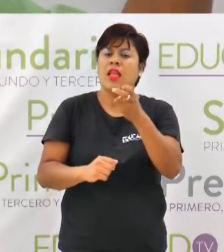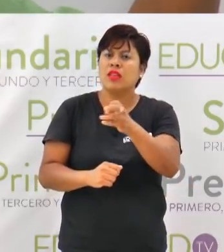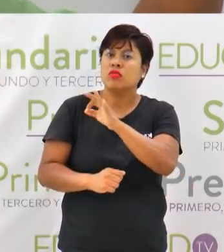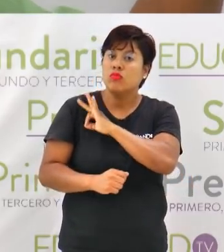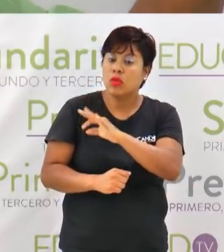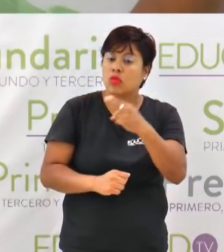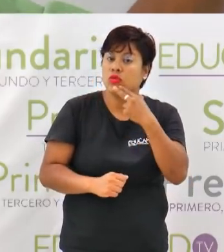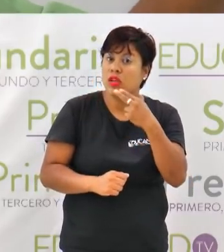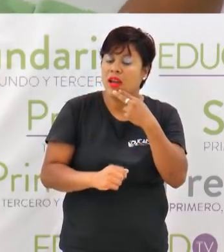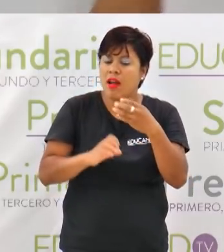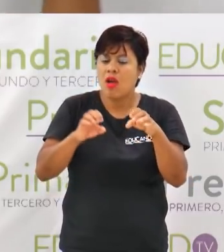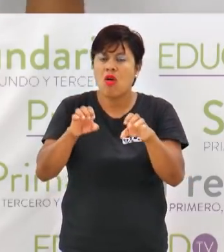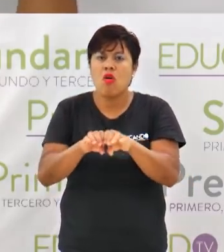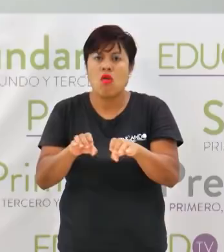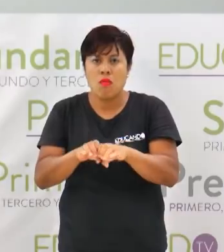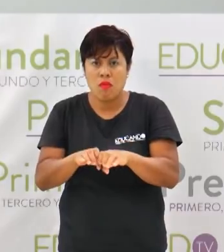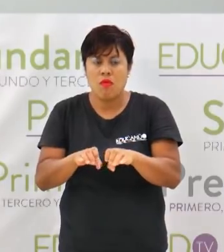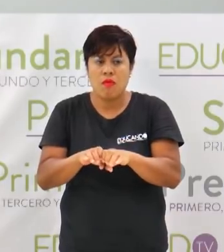como